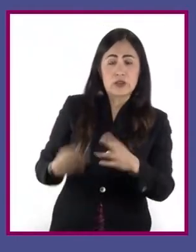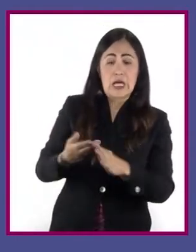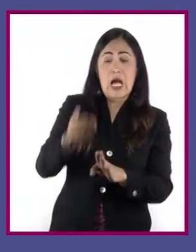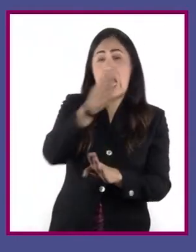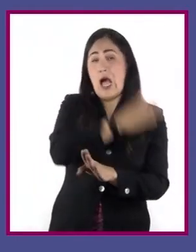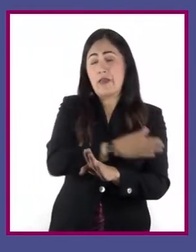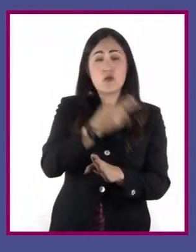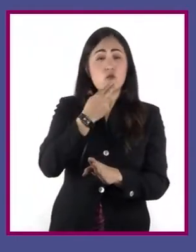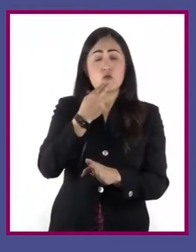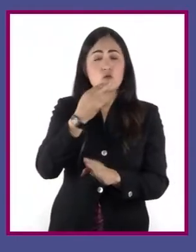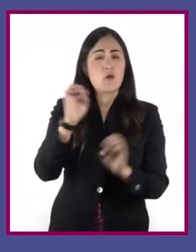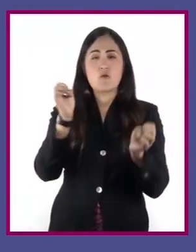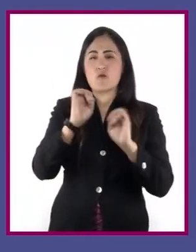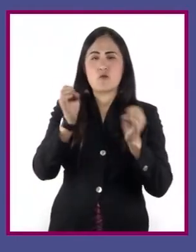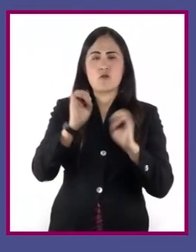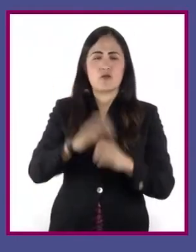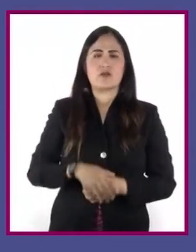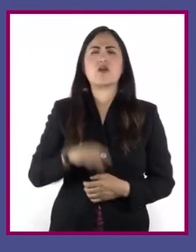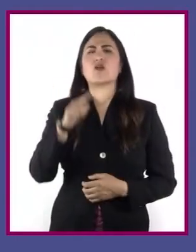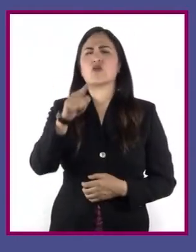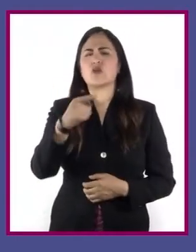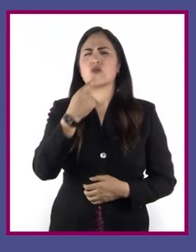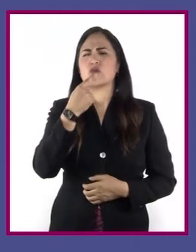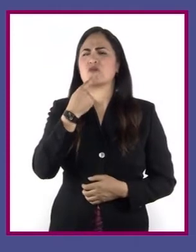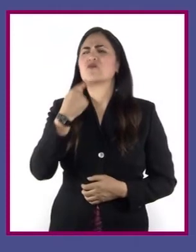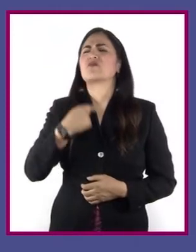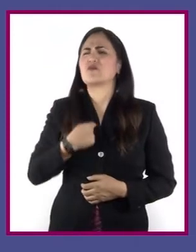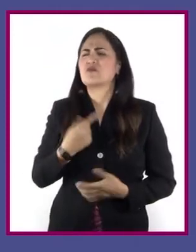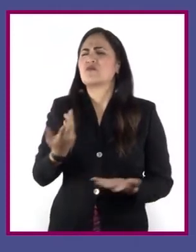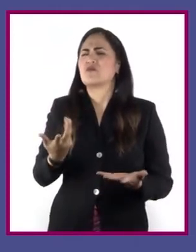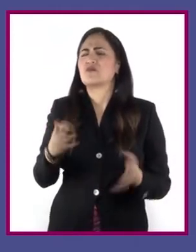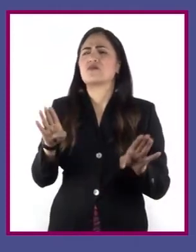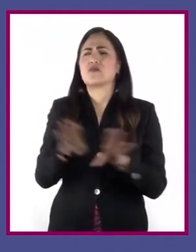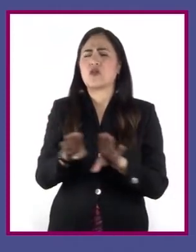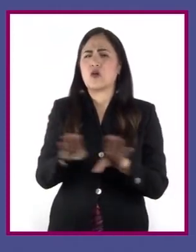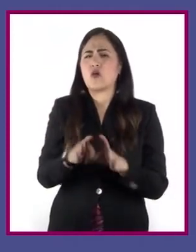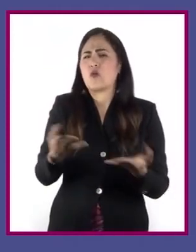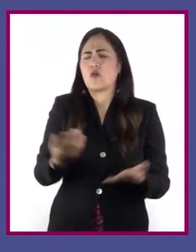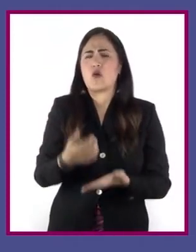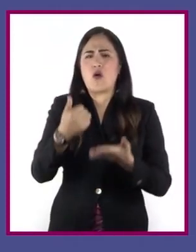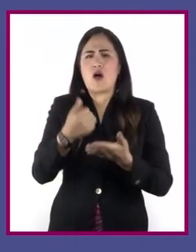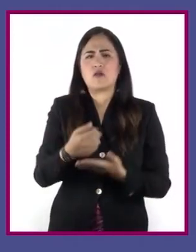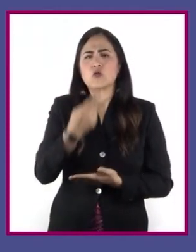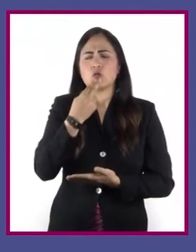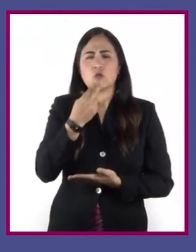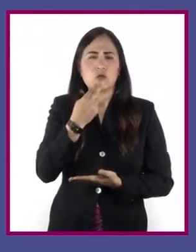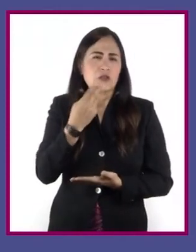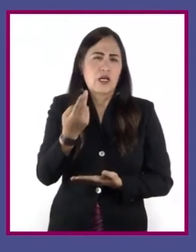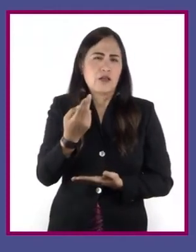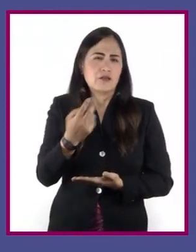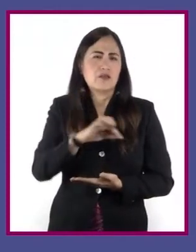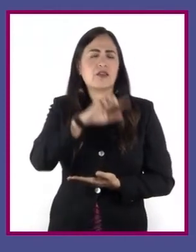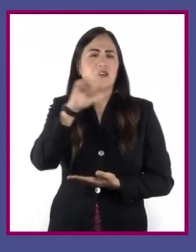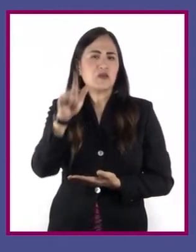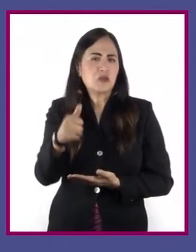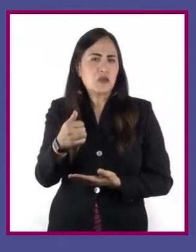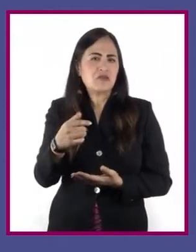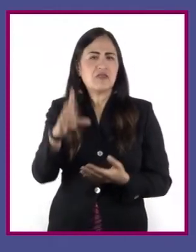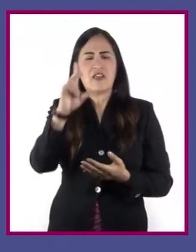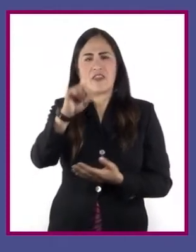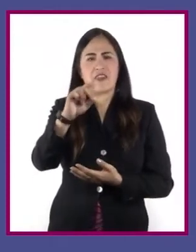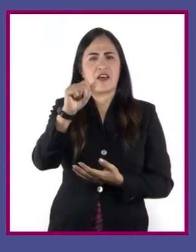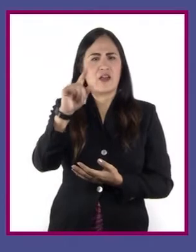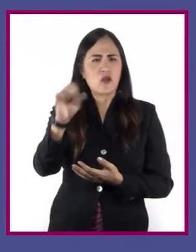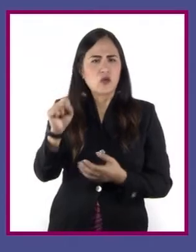usado. ¿Qué puedes decirnos, Enrique, acerca de cómo podríamos usarlas para hablar de algunos